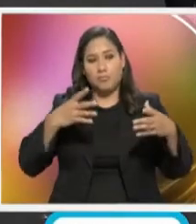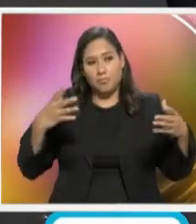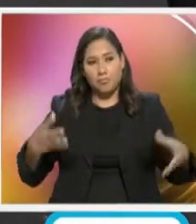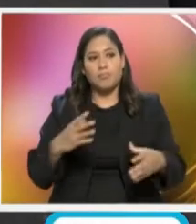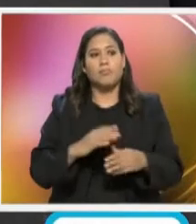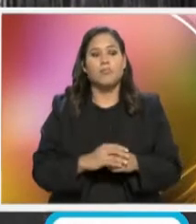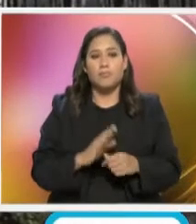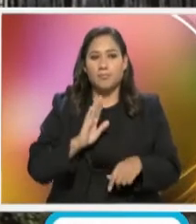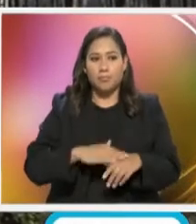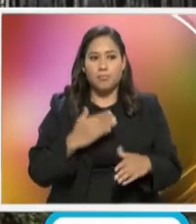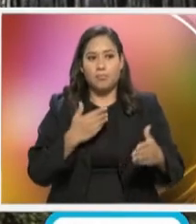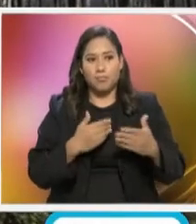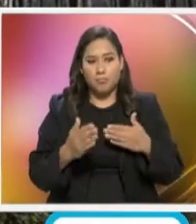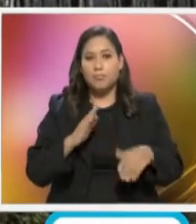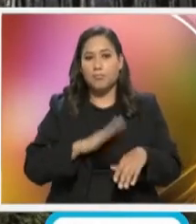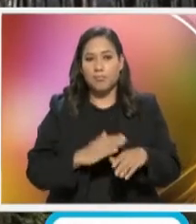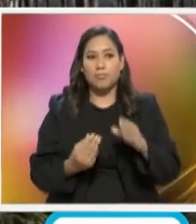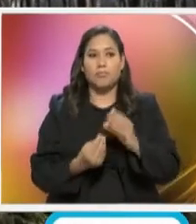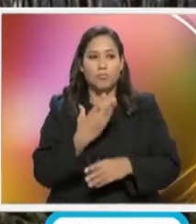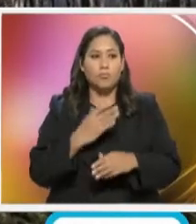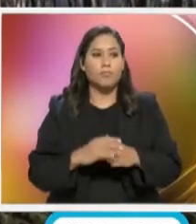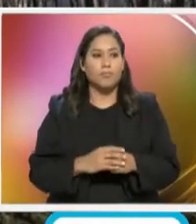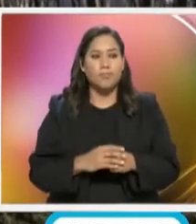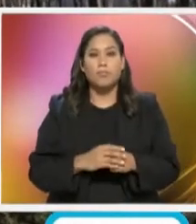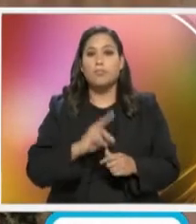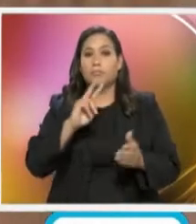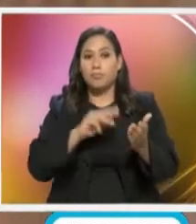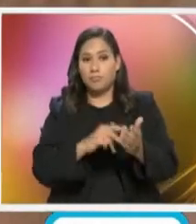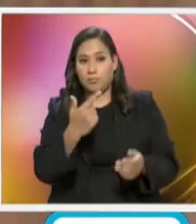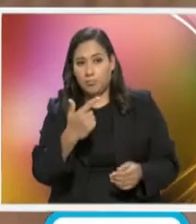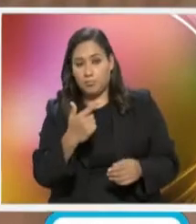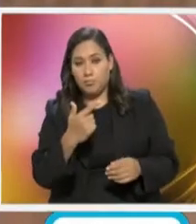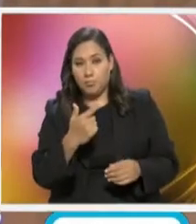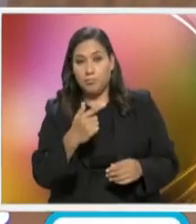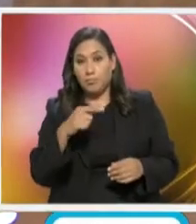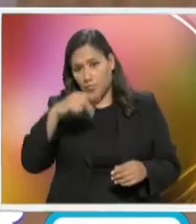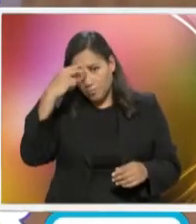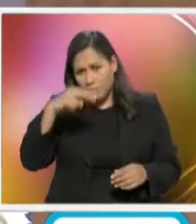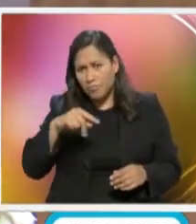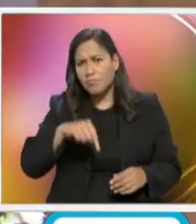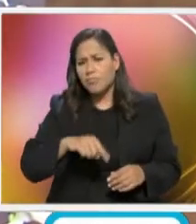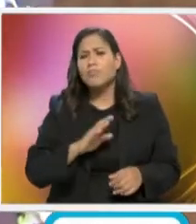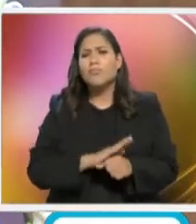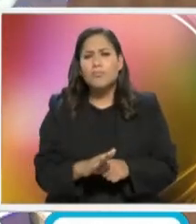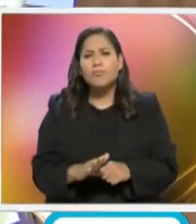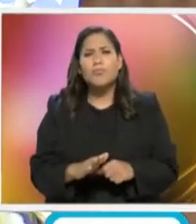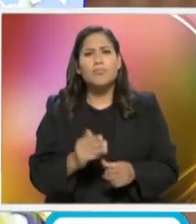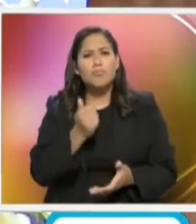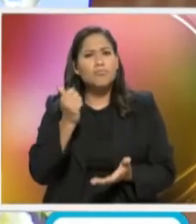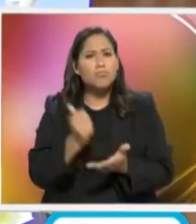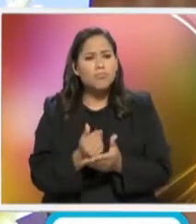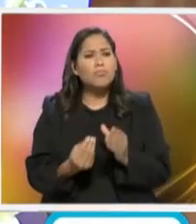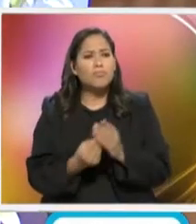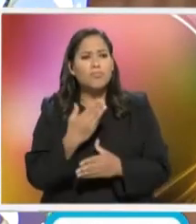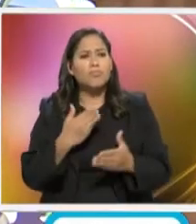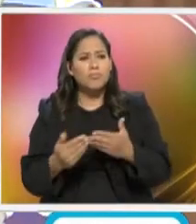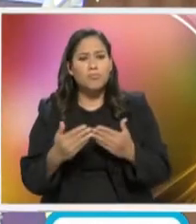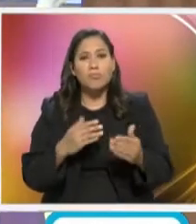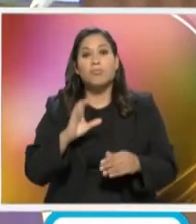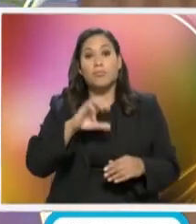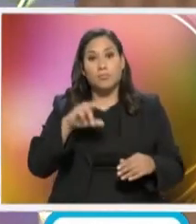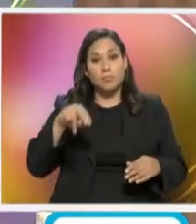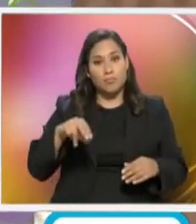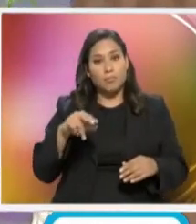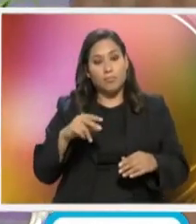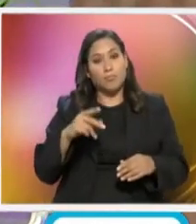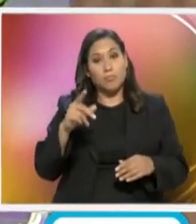más modernas, más nuevas del mundo. 2007, eso. Y en México, cuéntanos una ciudad moderna. Cancún